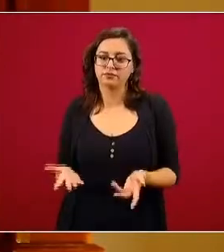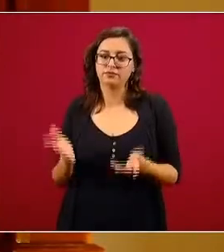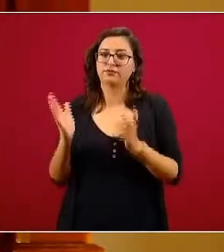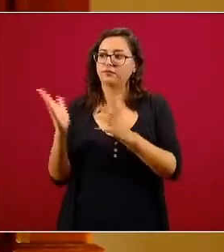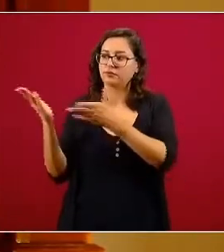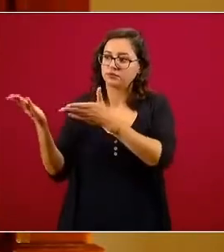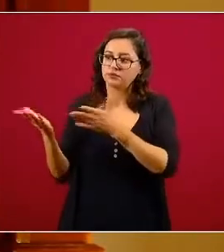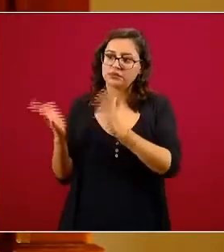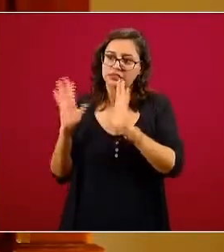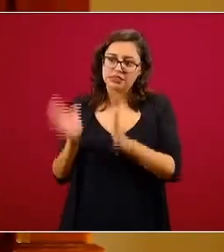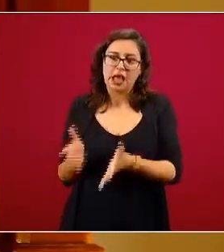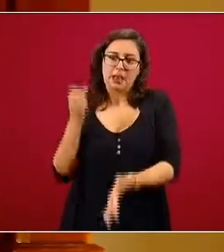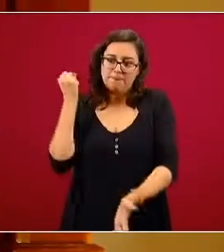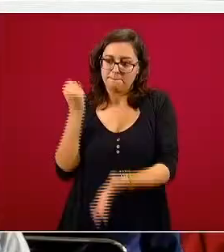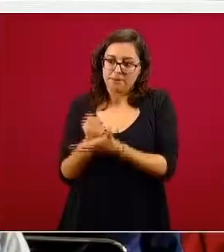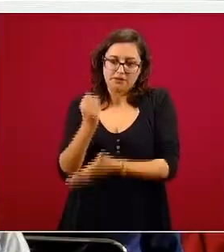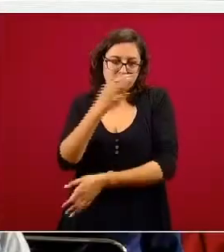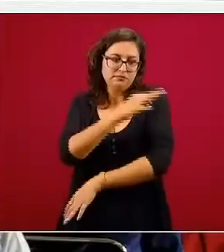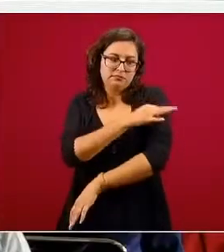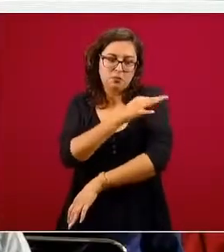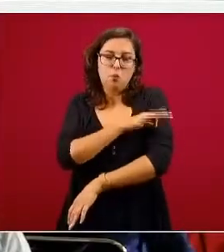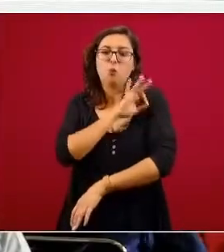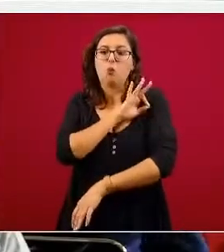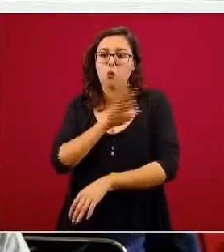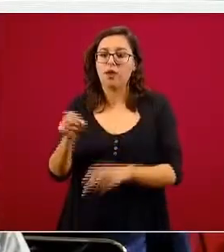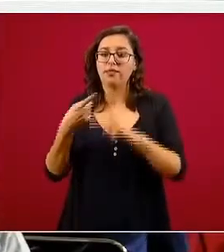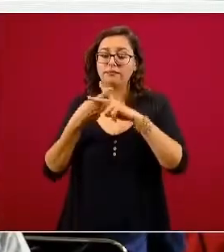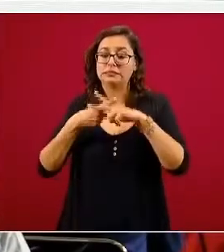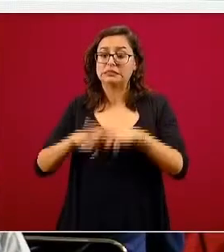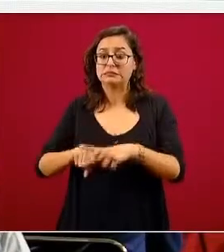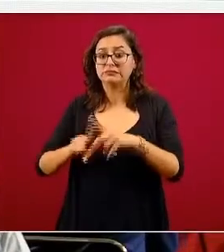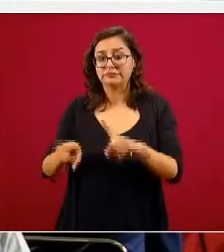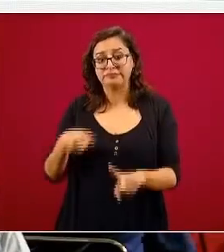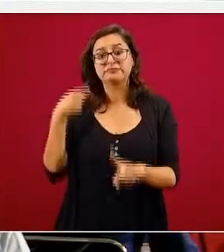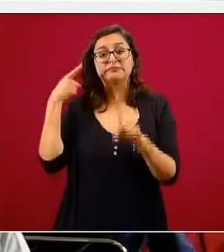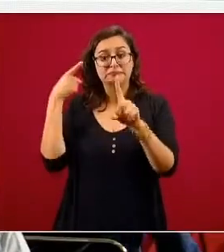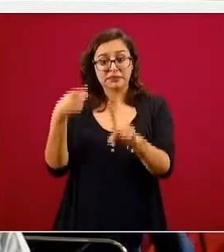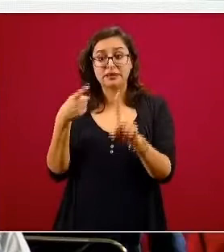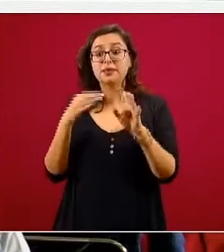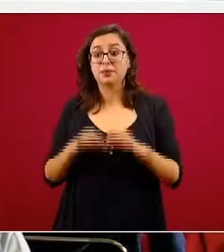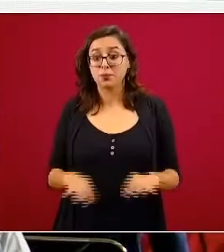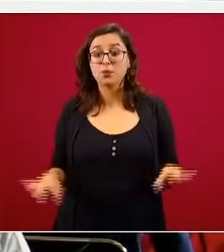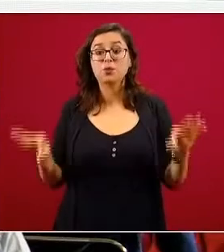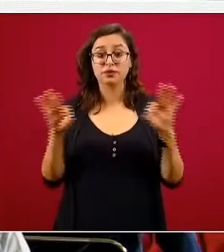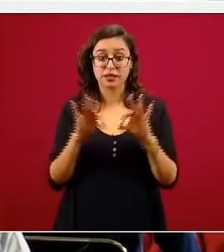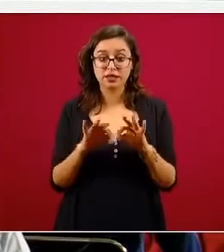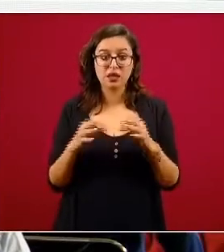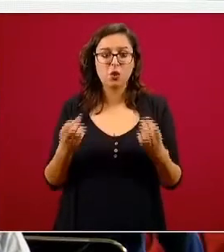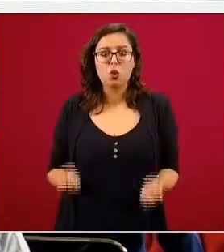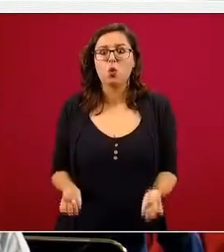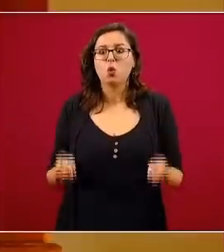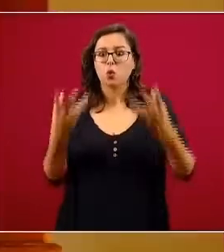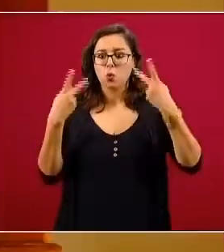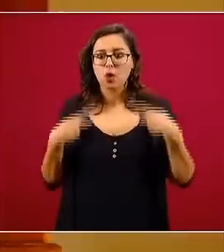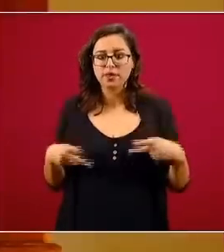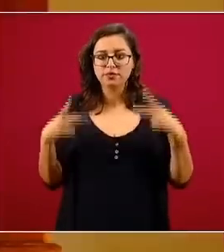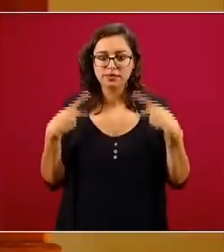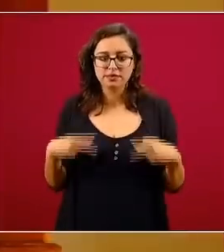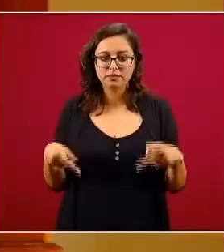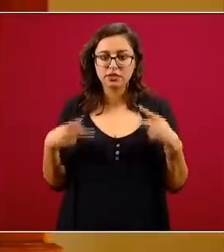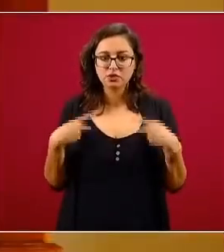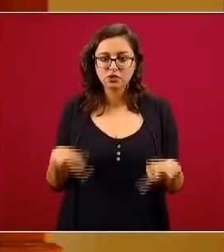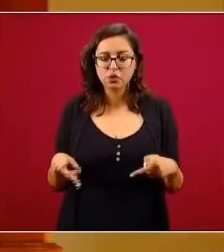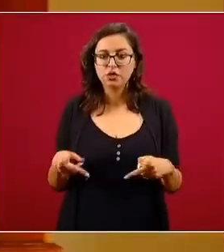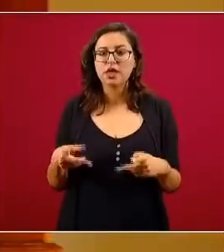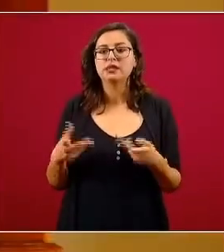liberación sanitaria de la vacuna. Hay retos importantes que son estructurales, la cantidad de personas disponibles